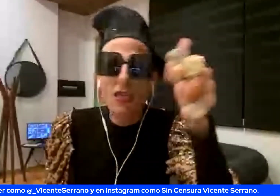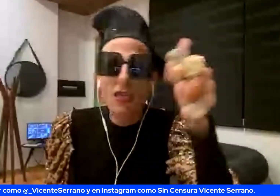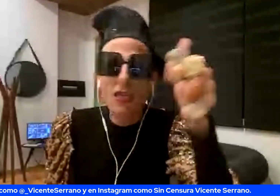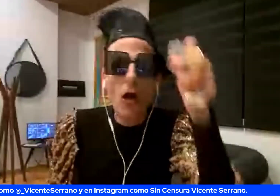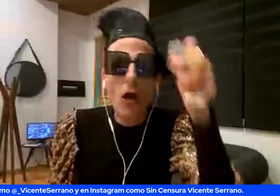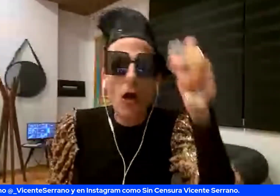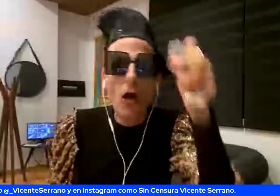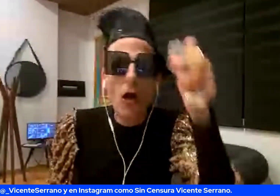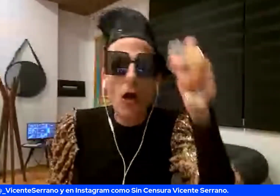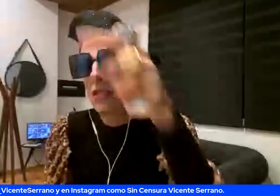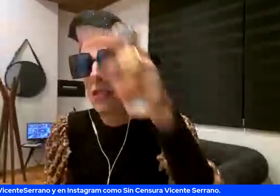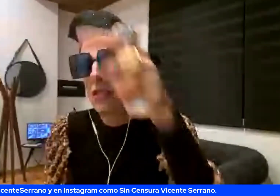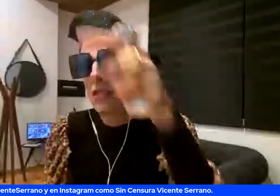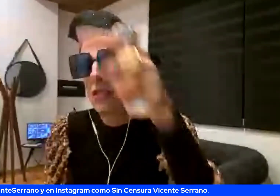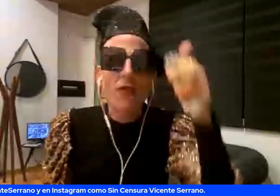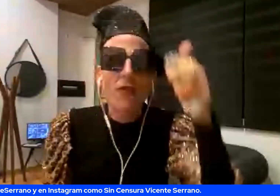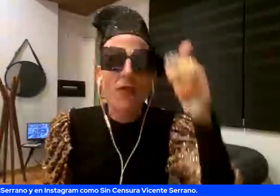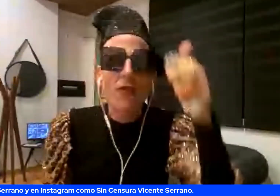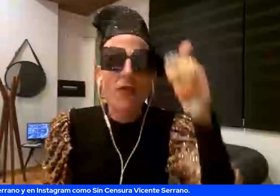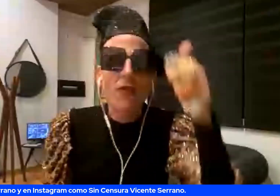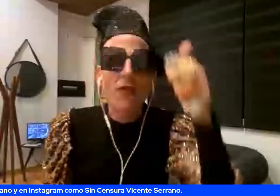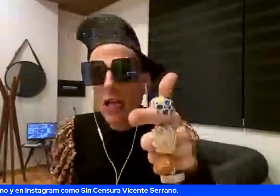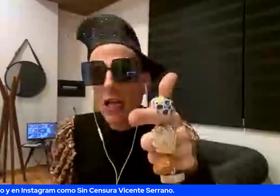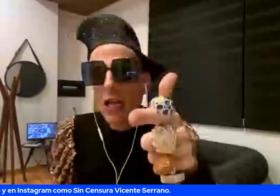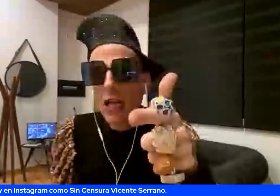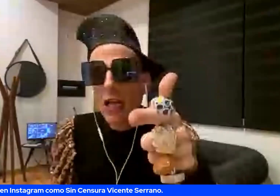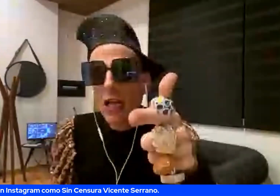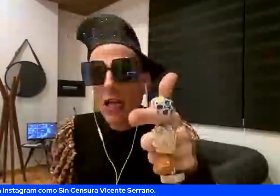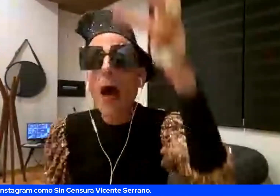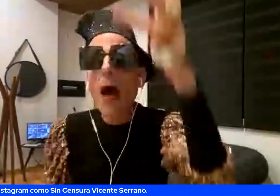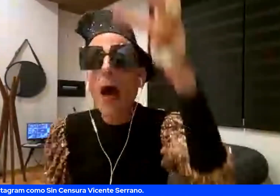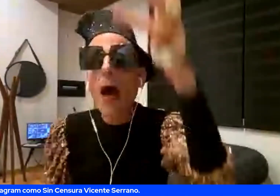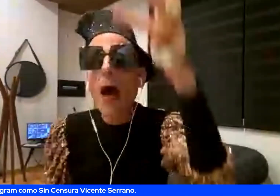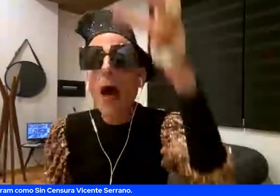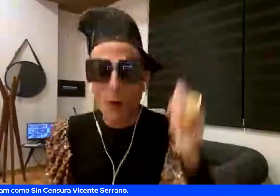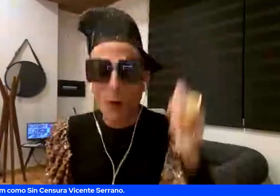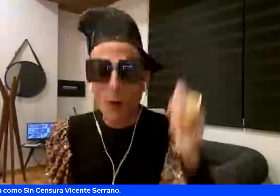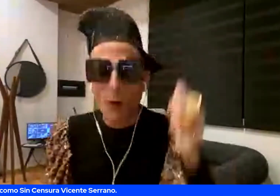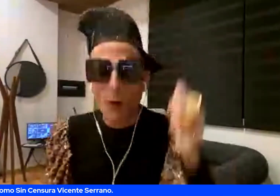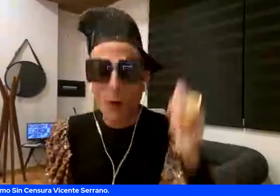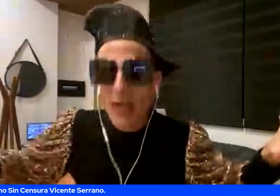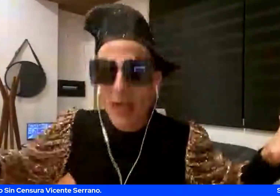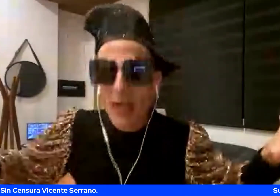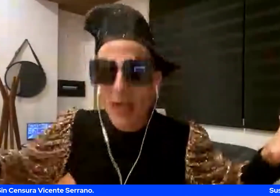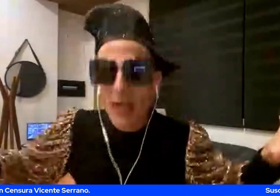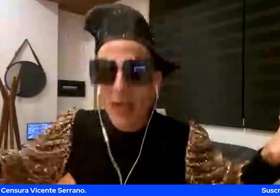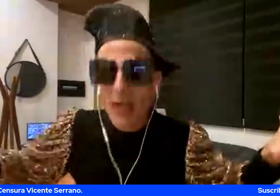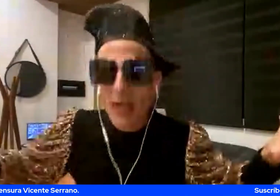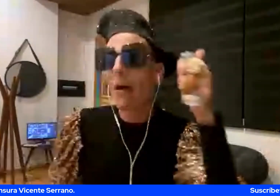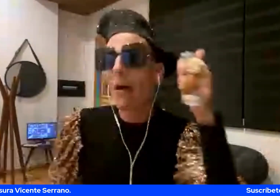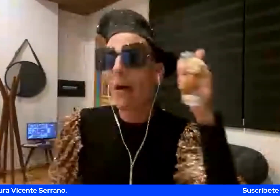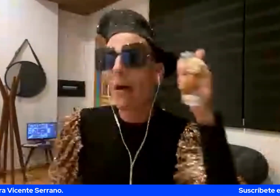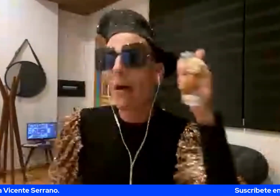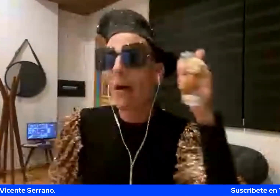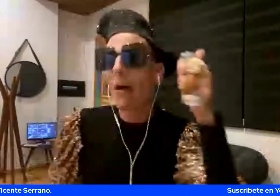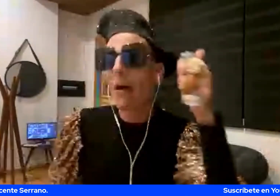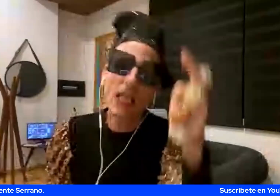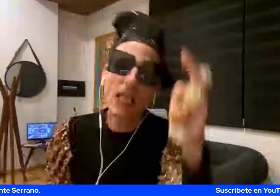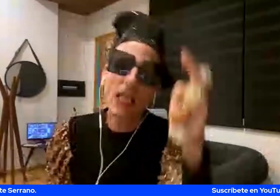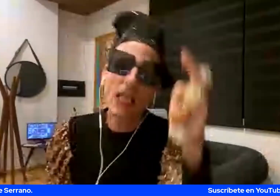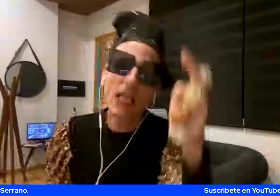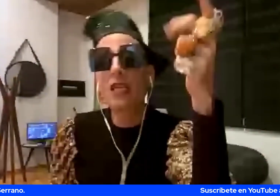crisis, devaluación, crisis, deuda, devaluación, crisis, deuda, muertos, porque así ha ido creciendo,